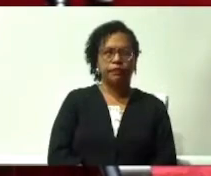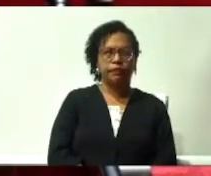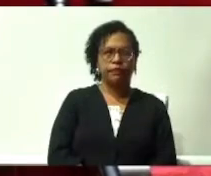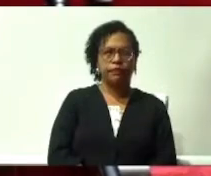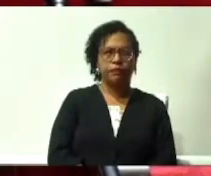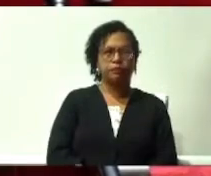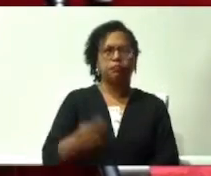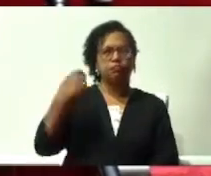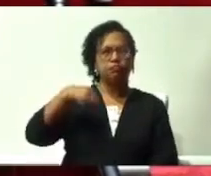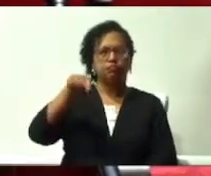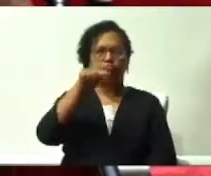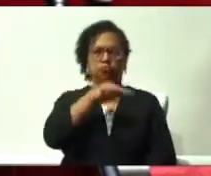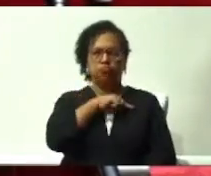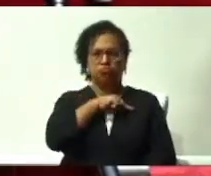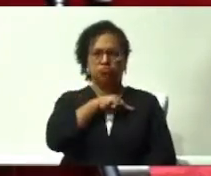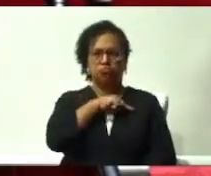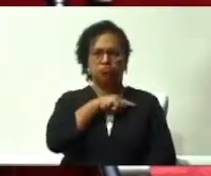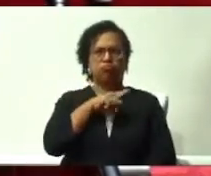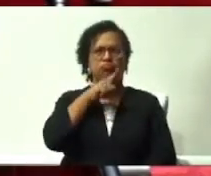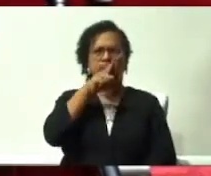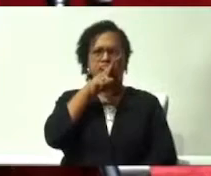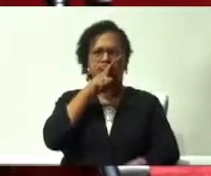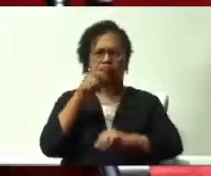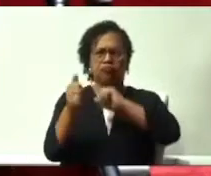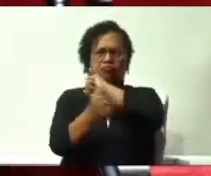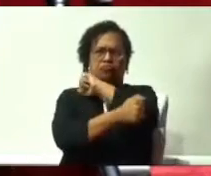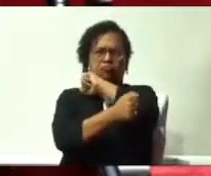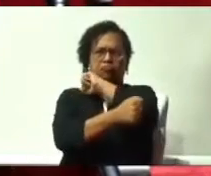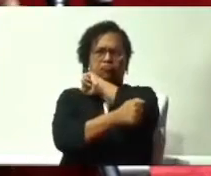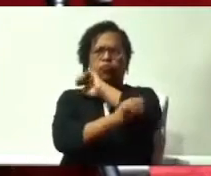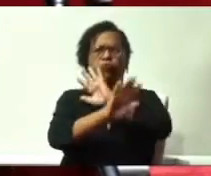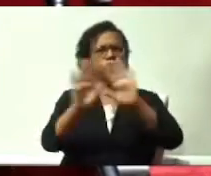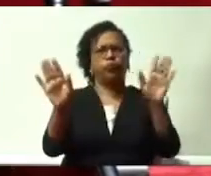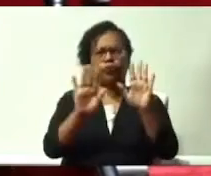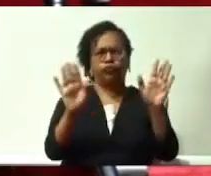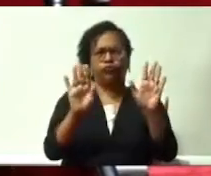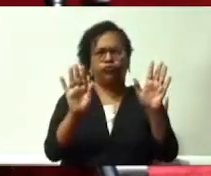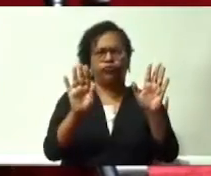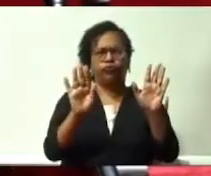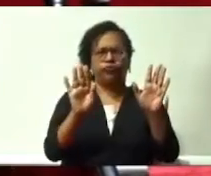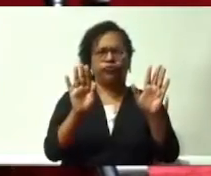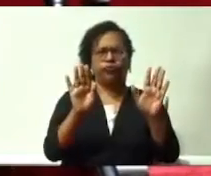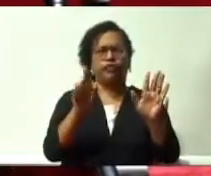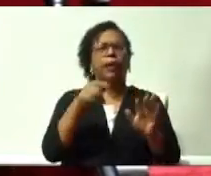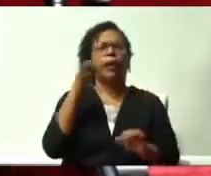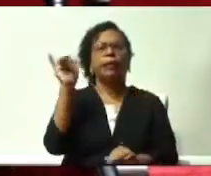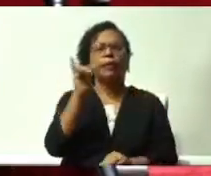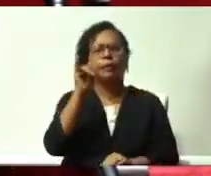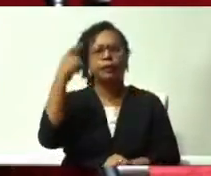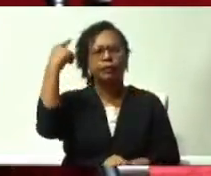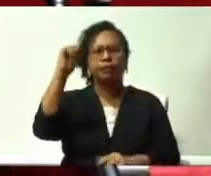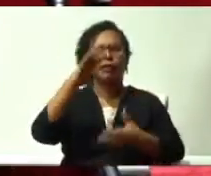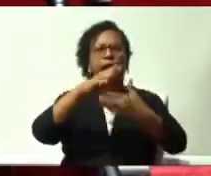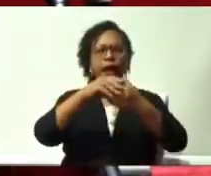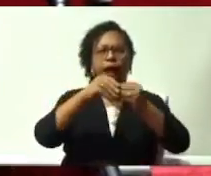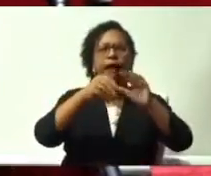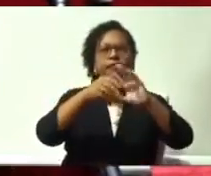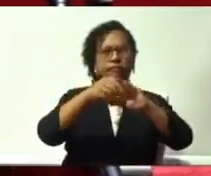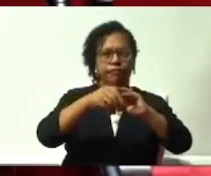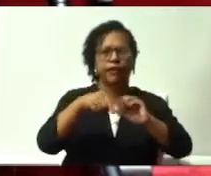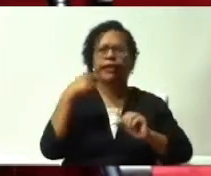permítanos felicitar a todos los partidos que hicieron actividades durante el fin de